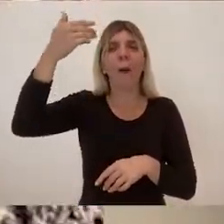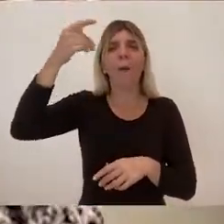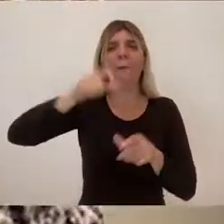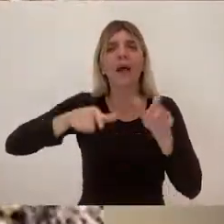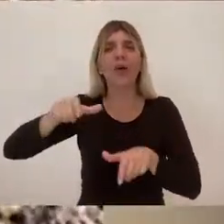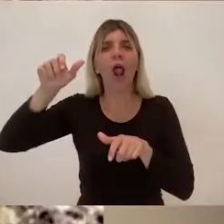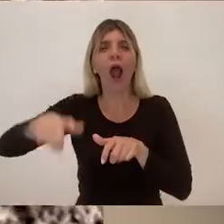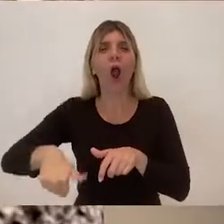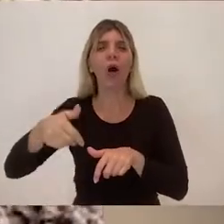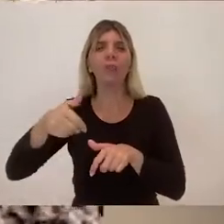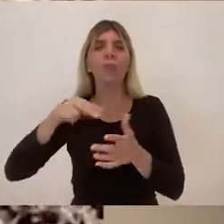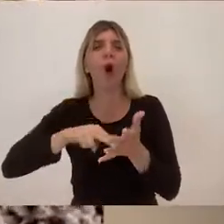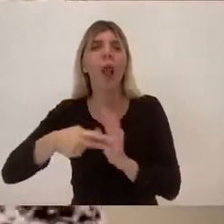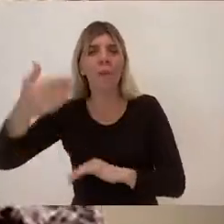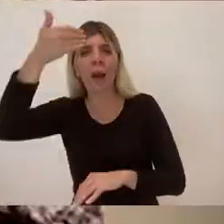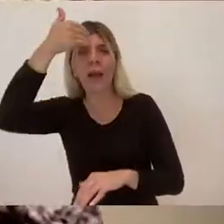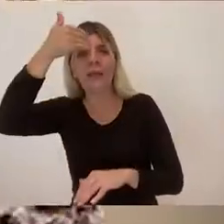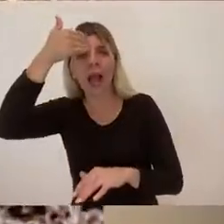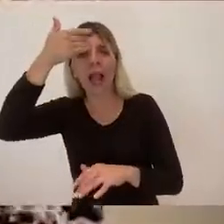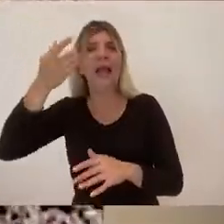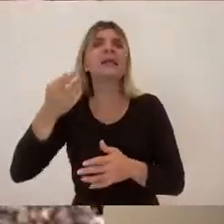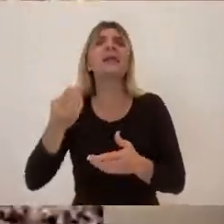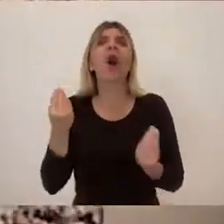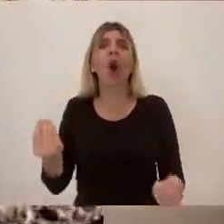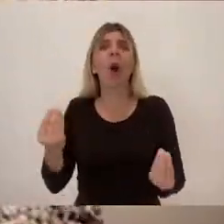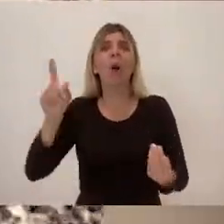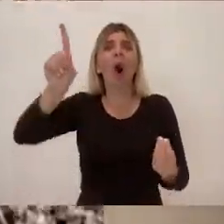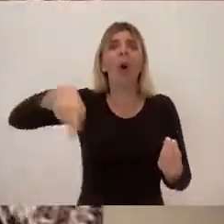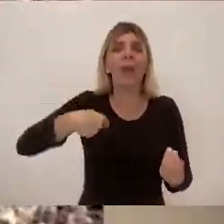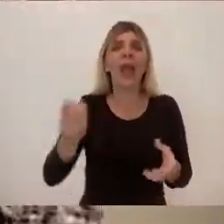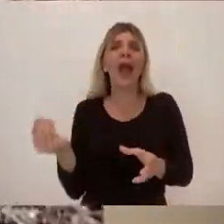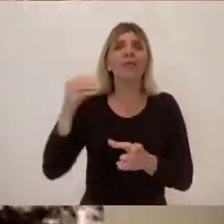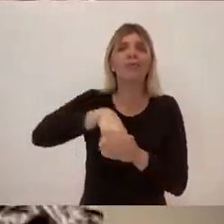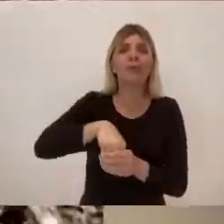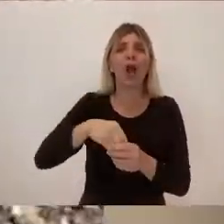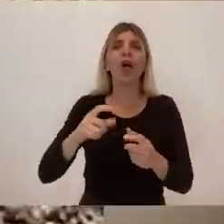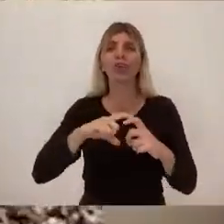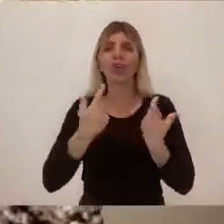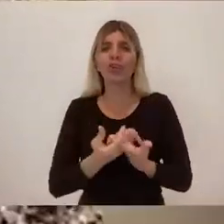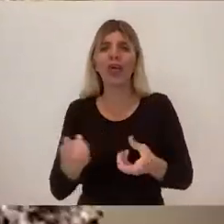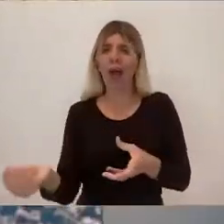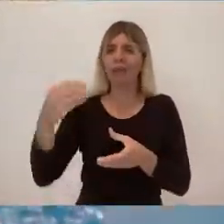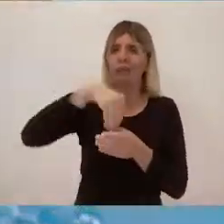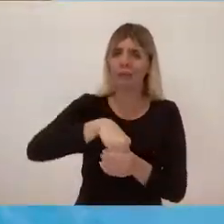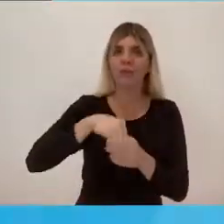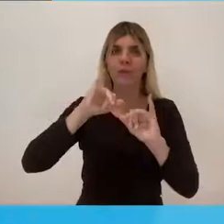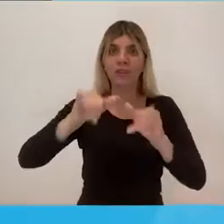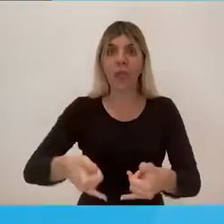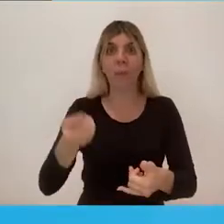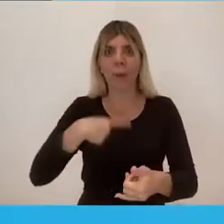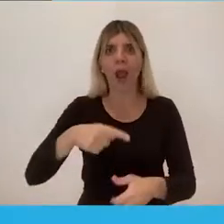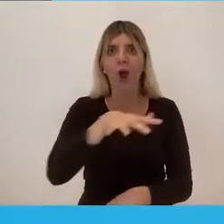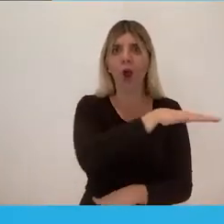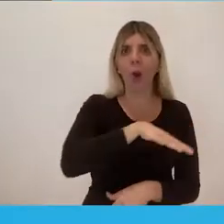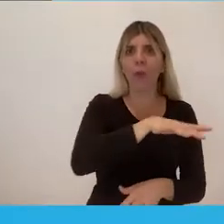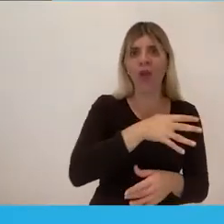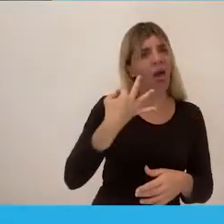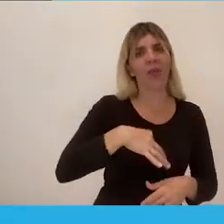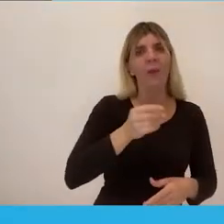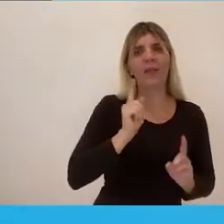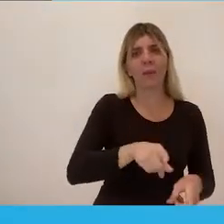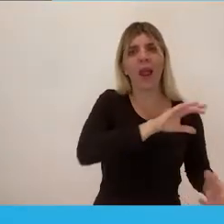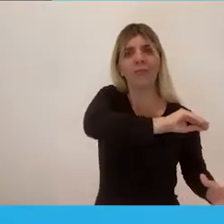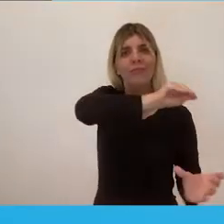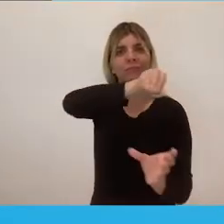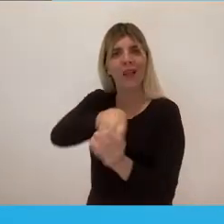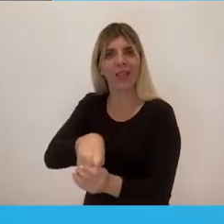y siempre creemos que la desmanicomialización no solo es la socialización de los pacientes y la rehabilitación y